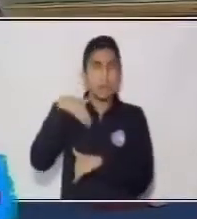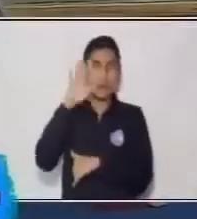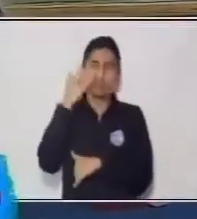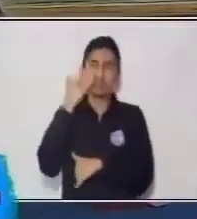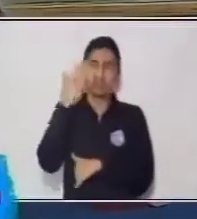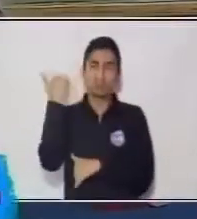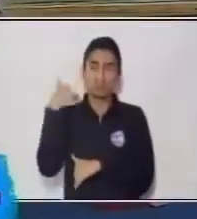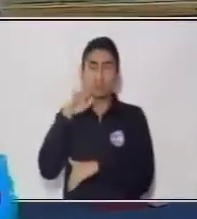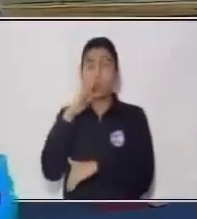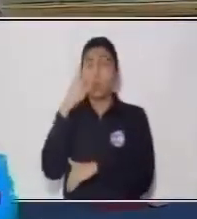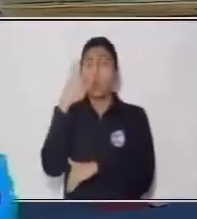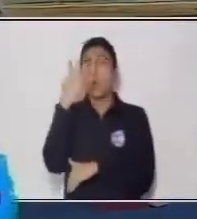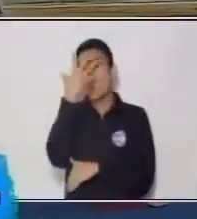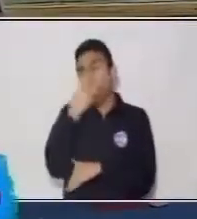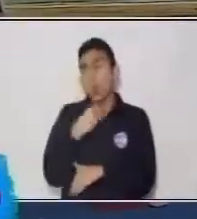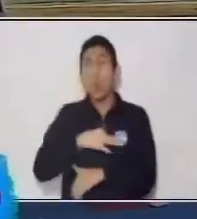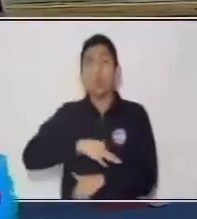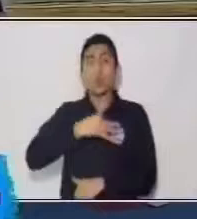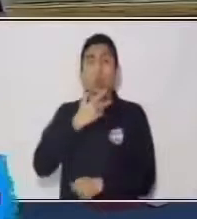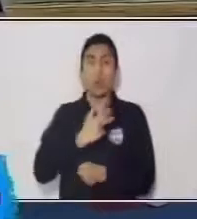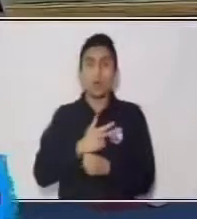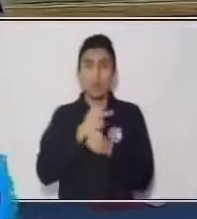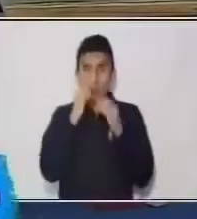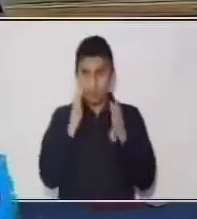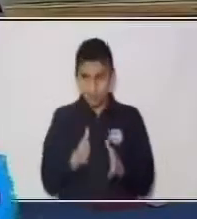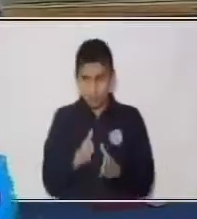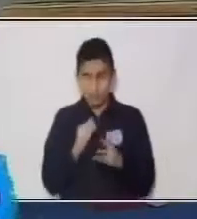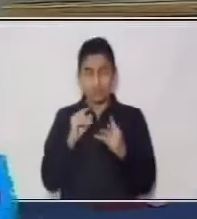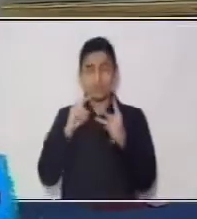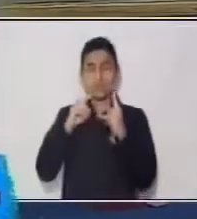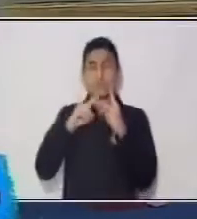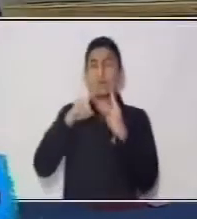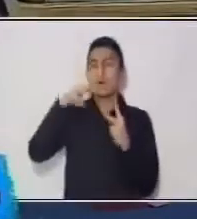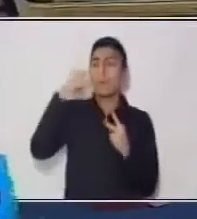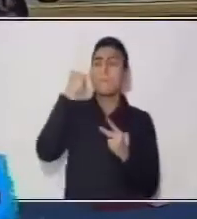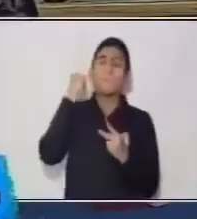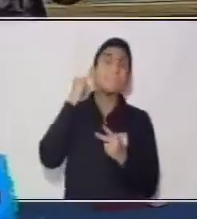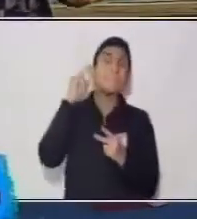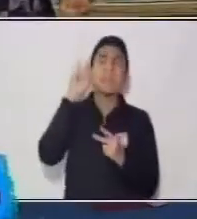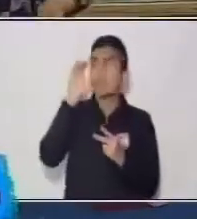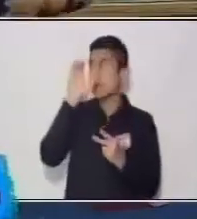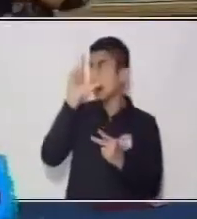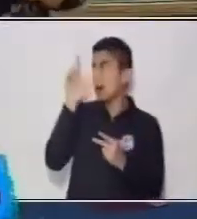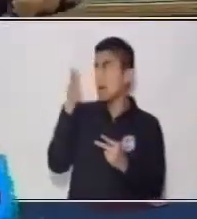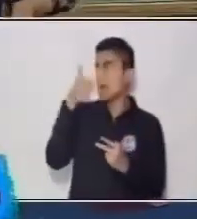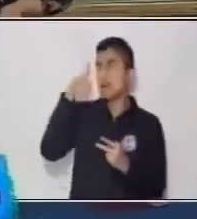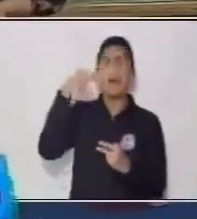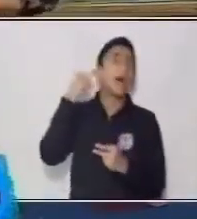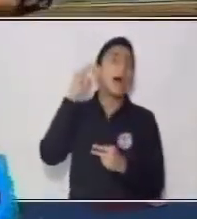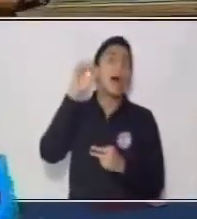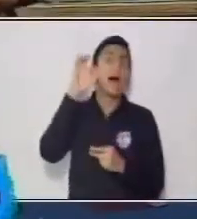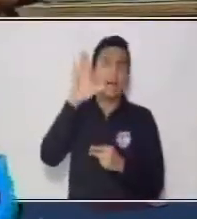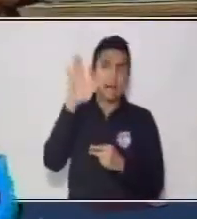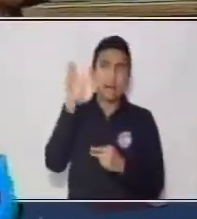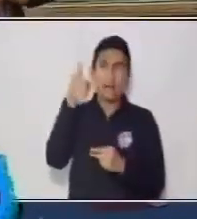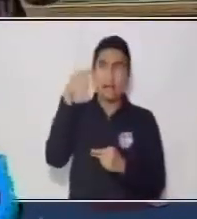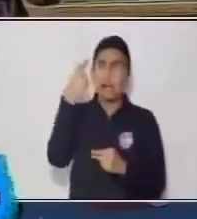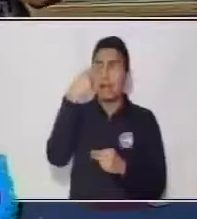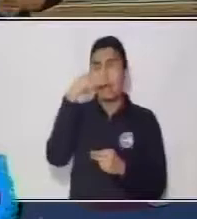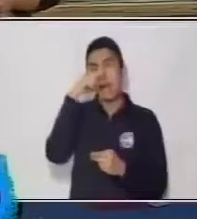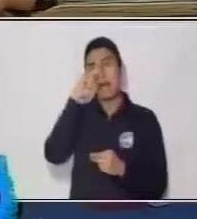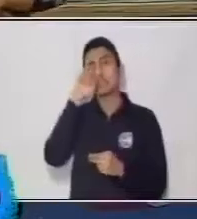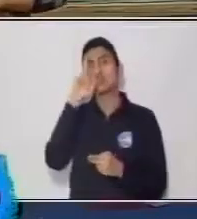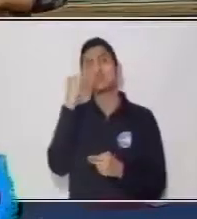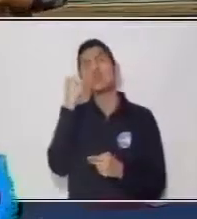y con un orgullo guatemalteco que es Miguel Ángel Asturias. Miguel Ángel Asturias ha escrito varias obras